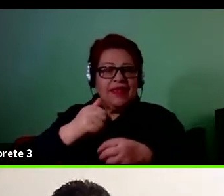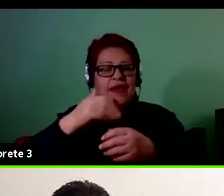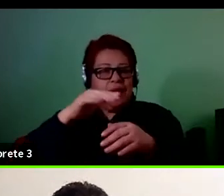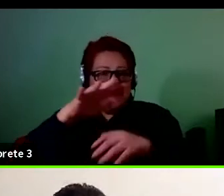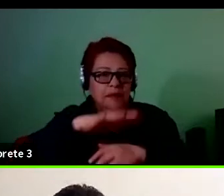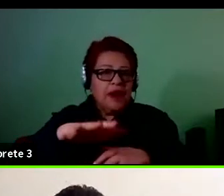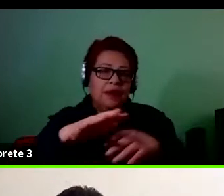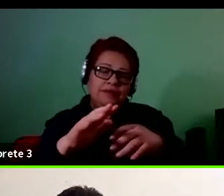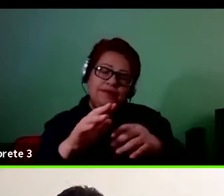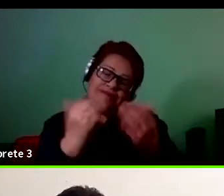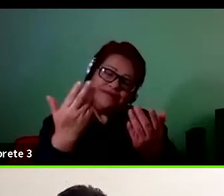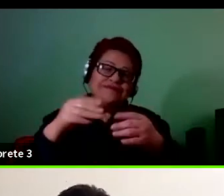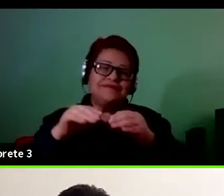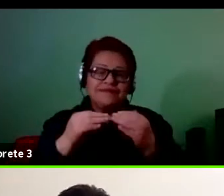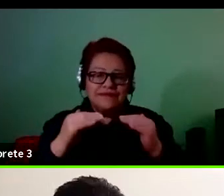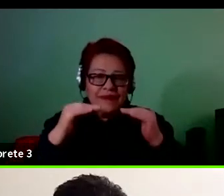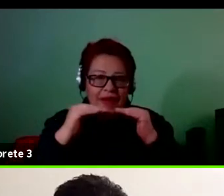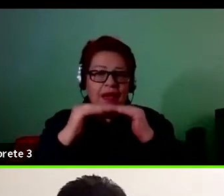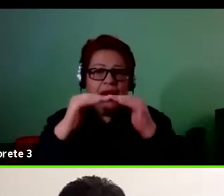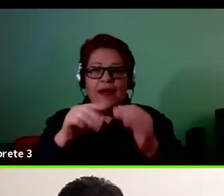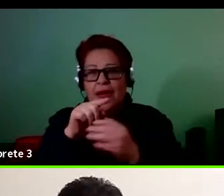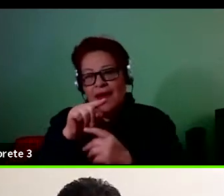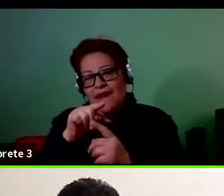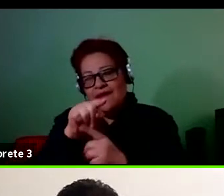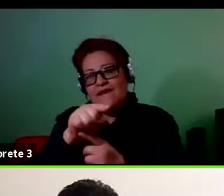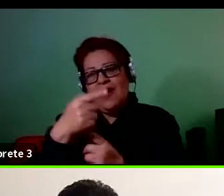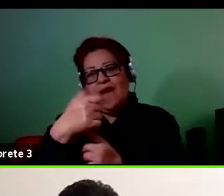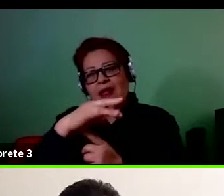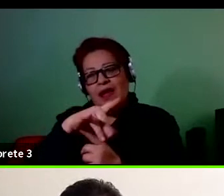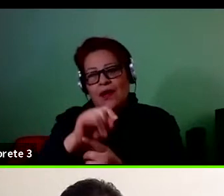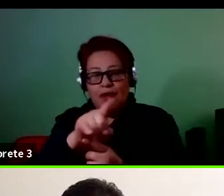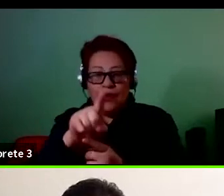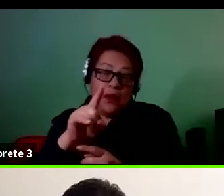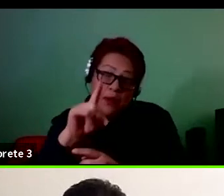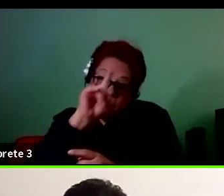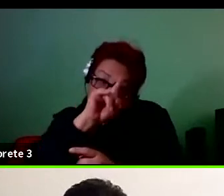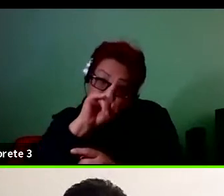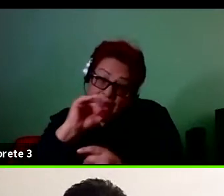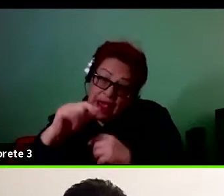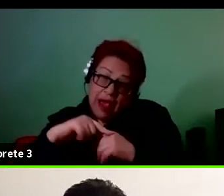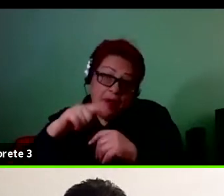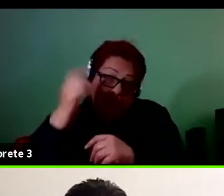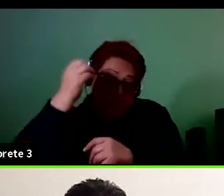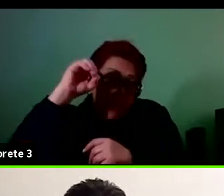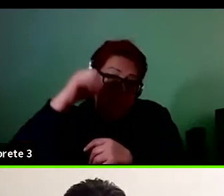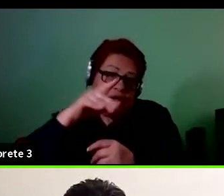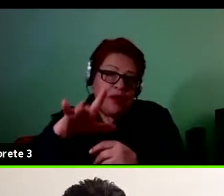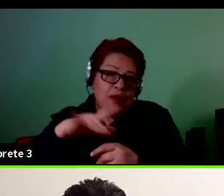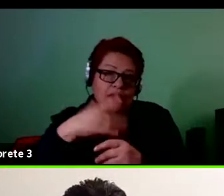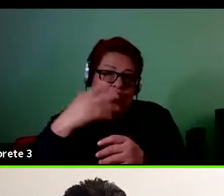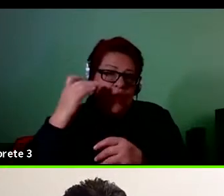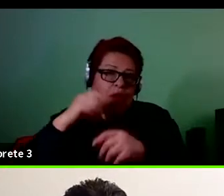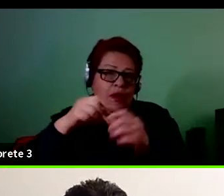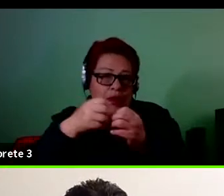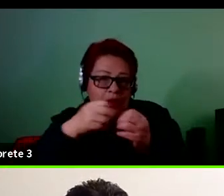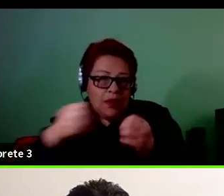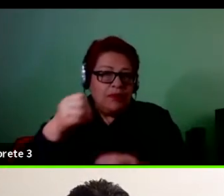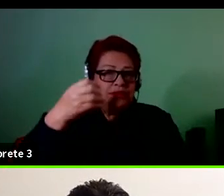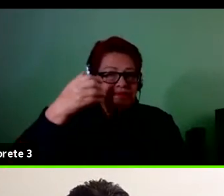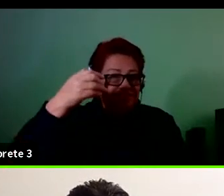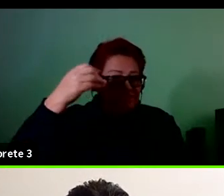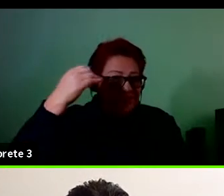y por supuesto la perspectiva podría ser ahí. Solo mi sugerencia, donde ustedes, de acuerdo a la planeación, tiempo y organización que se tiene